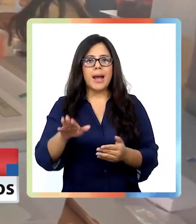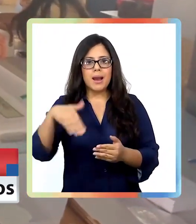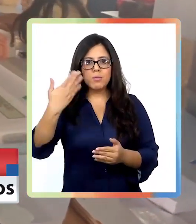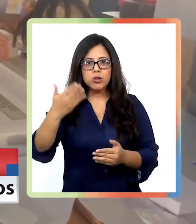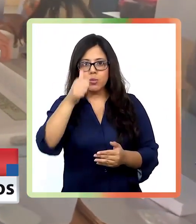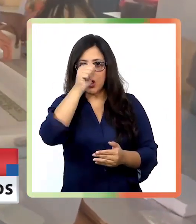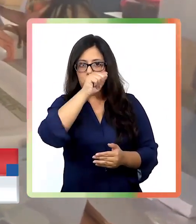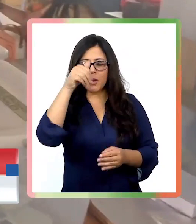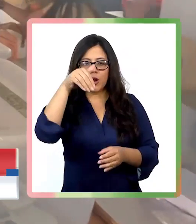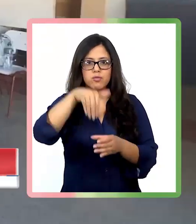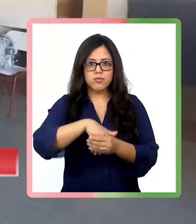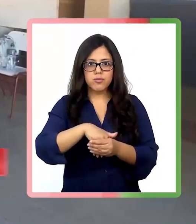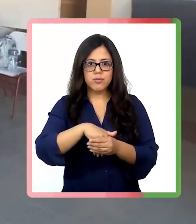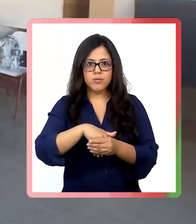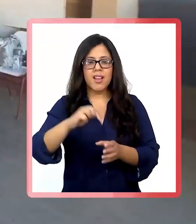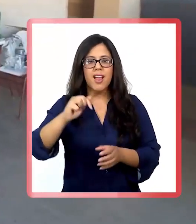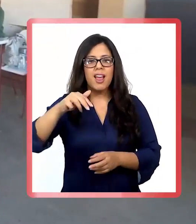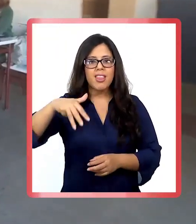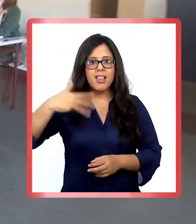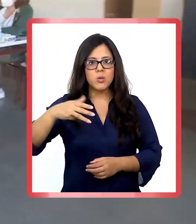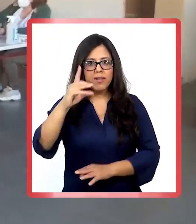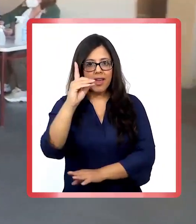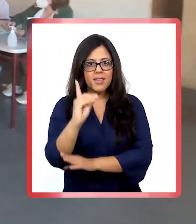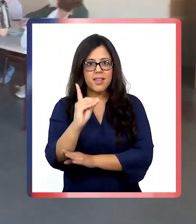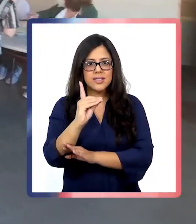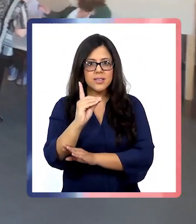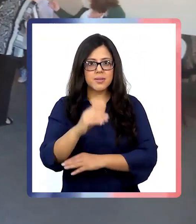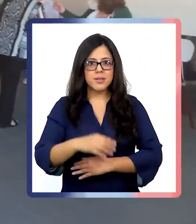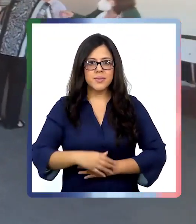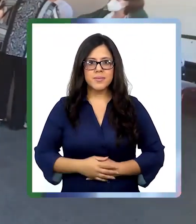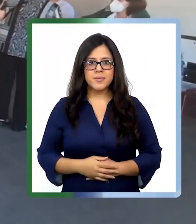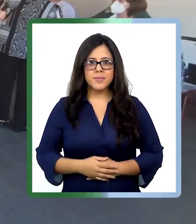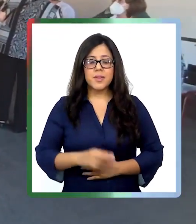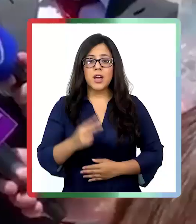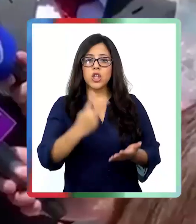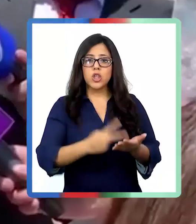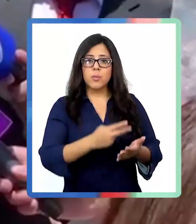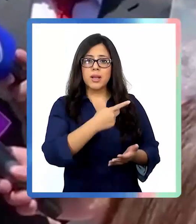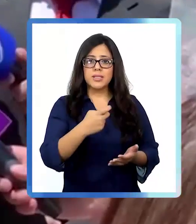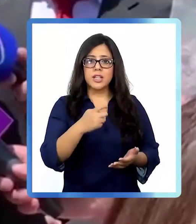las votaciones presidenciales de este domingo 19 de diciembre.